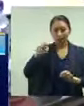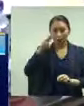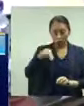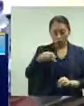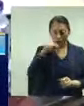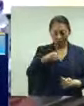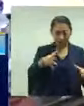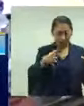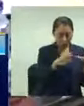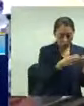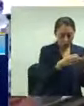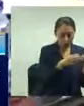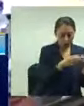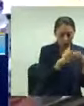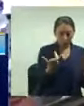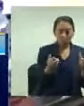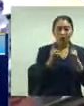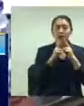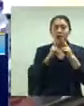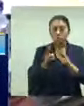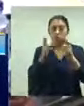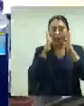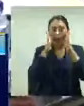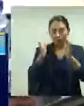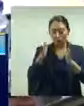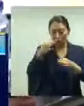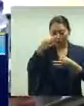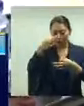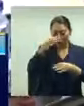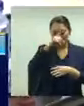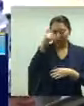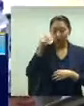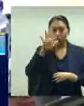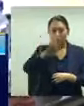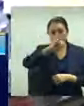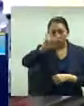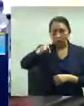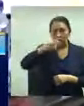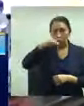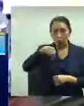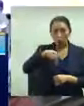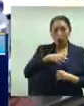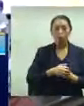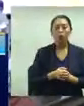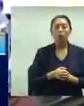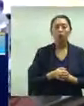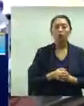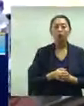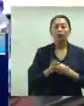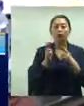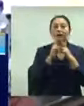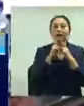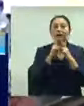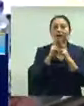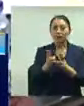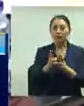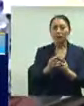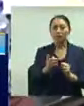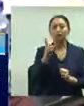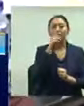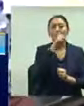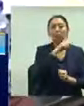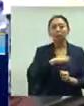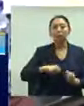comisión, en respuesta a la atención de la nota de trabajo de fecha 5 de junio, nos responden que no hay